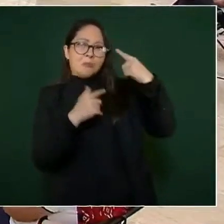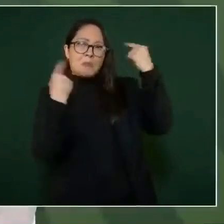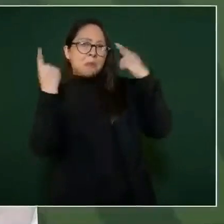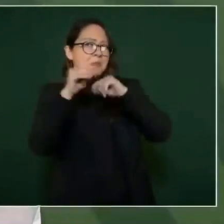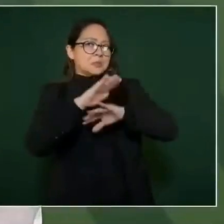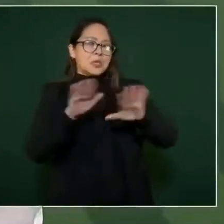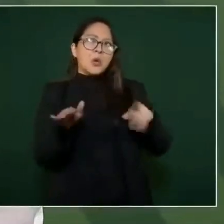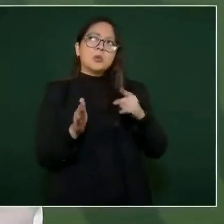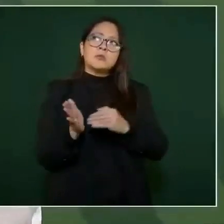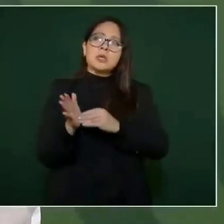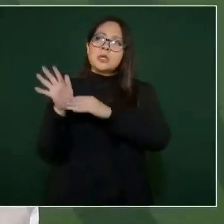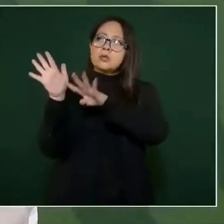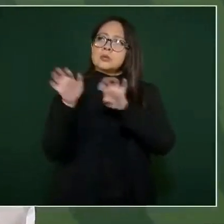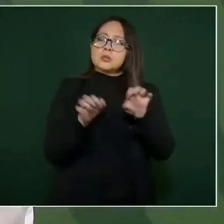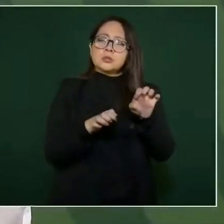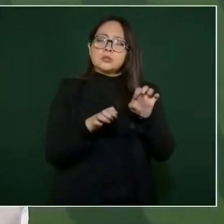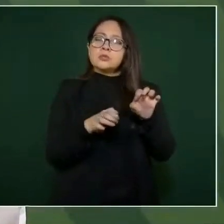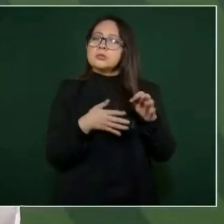en